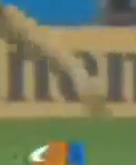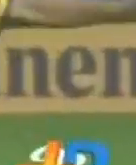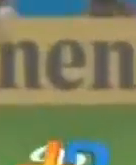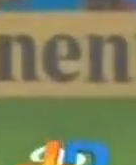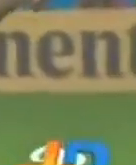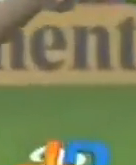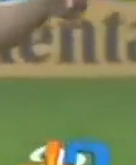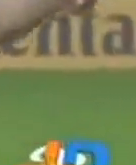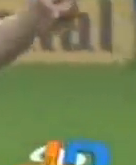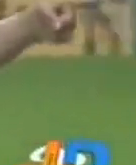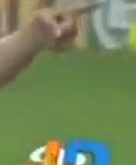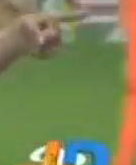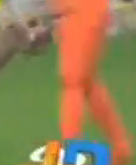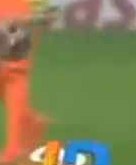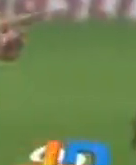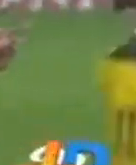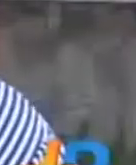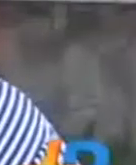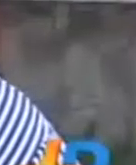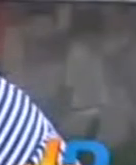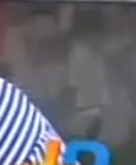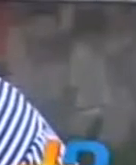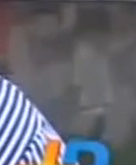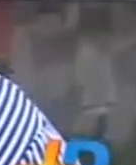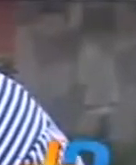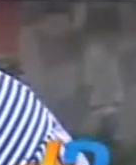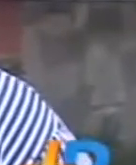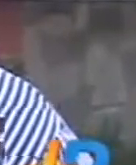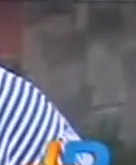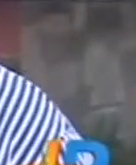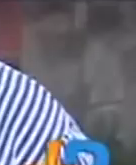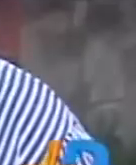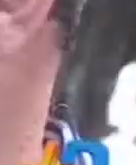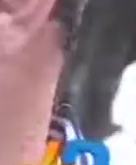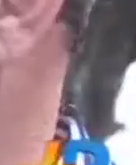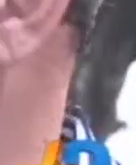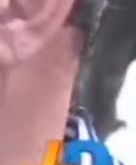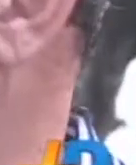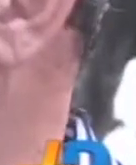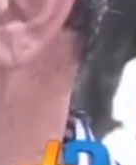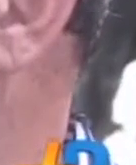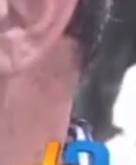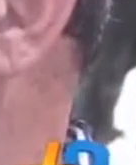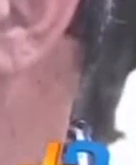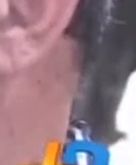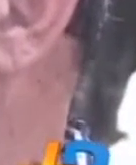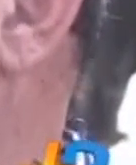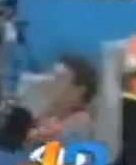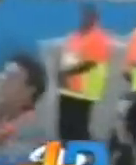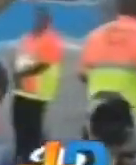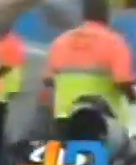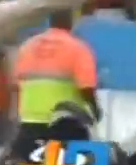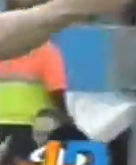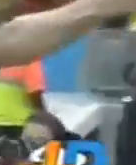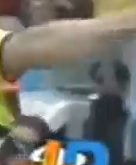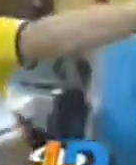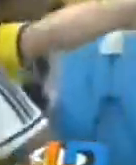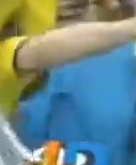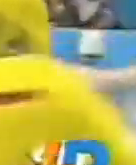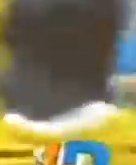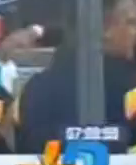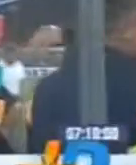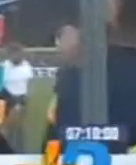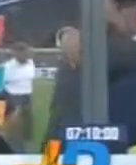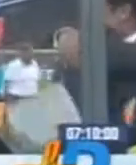Uruguay, sus tres pronósticos se cumplieron. Por eso decidimos consultarlo nuevamente sobre el futuro de la selección en el Mundial, donde según él, los números del